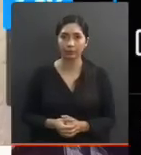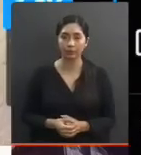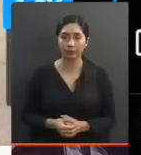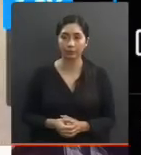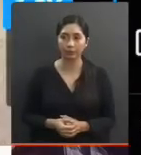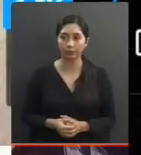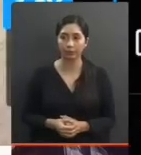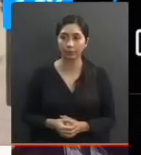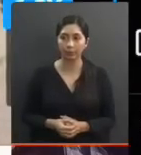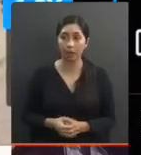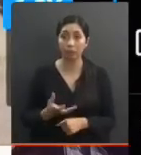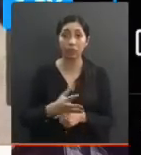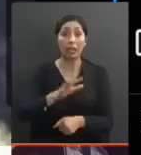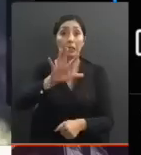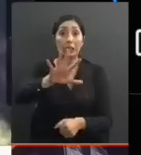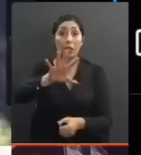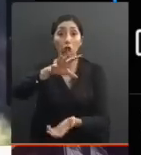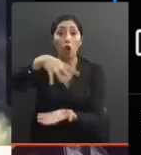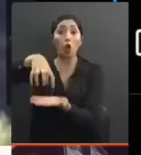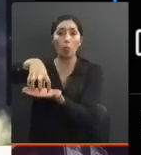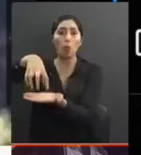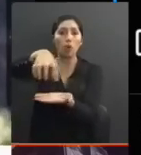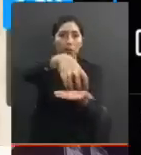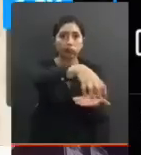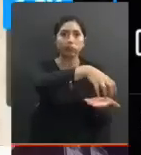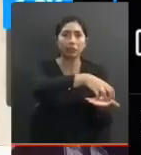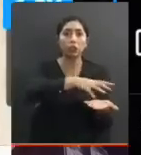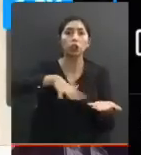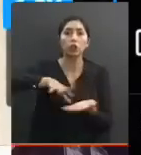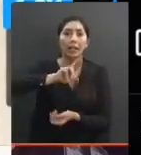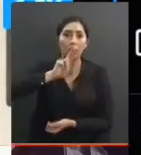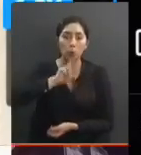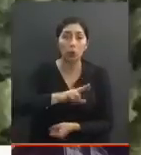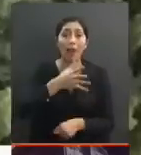Tomemos 5 comunas de la macrozona sur. En ellas hay al menos